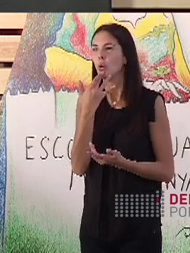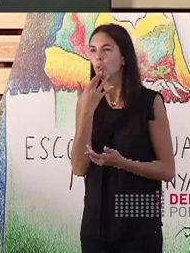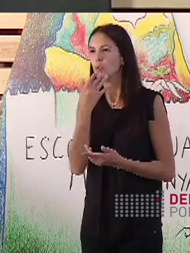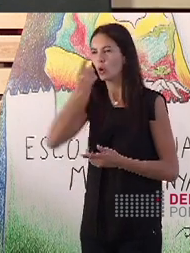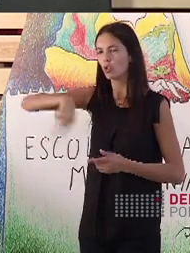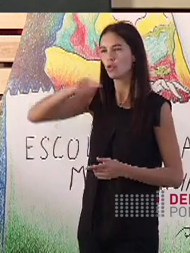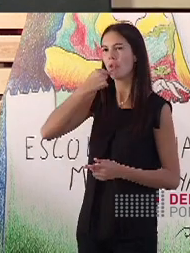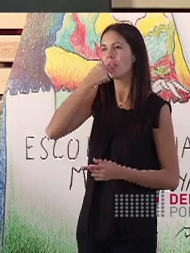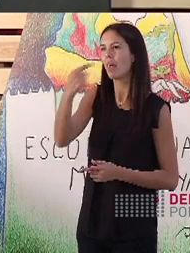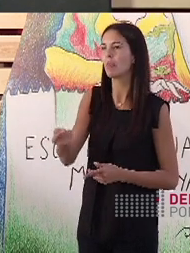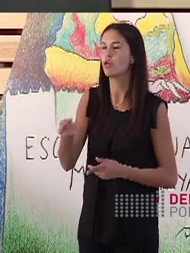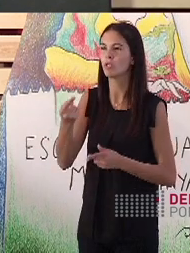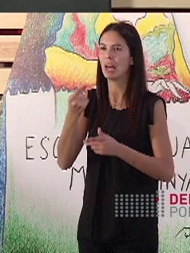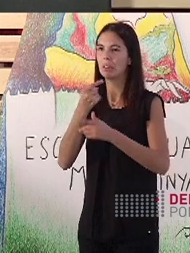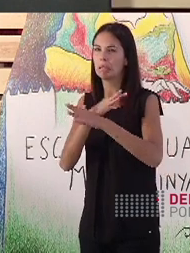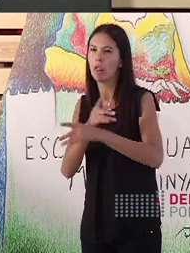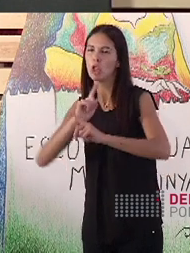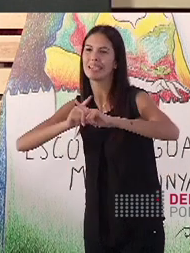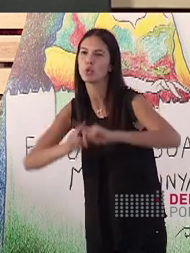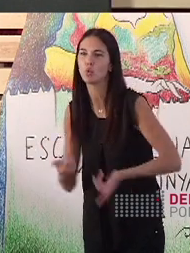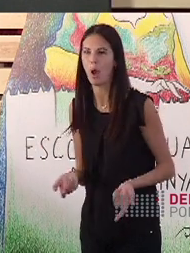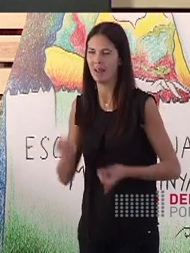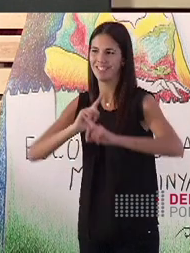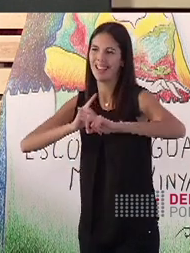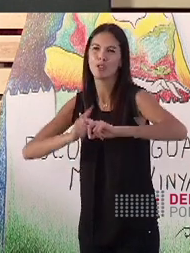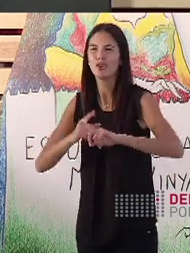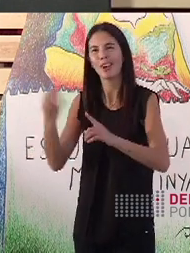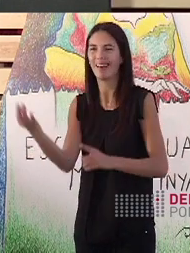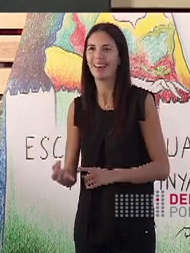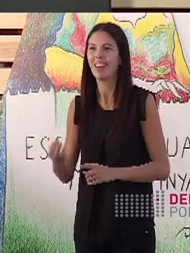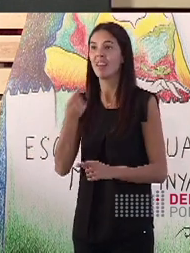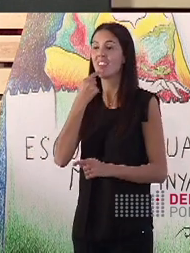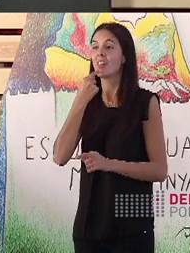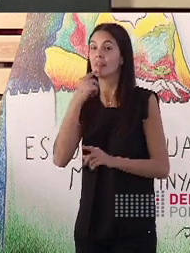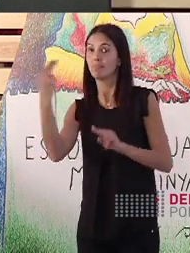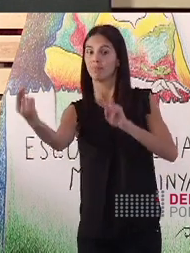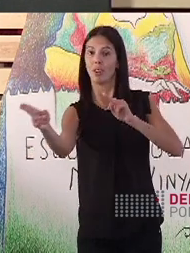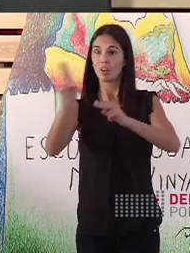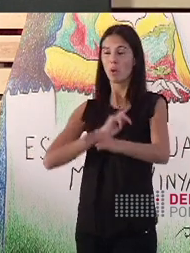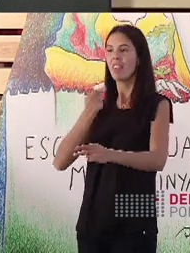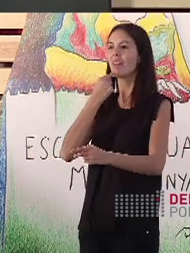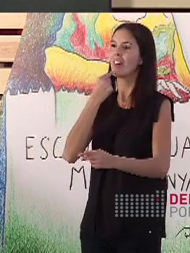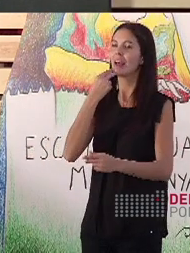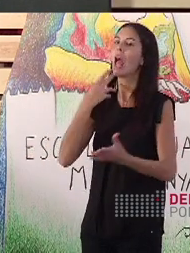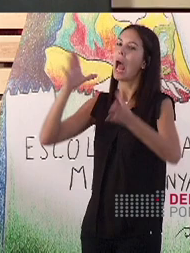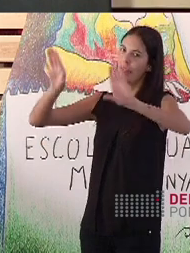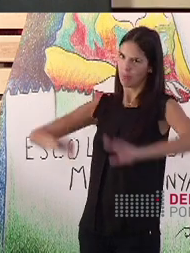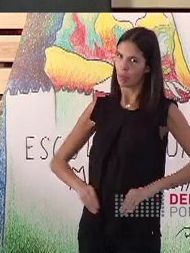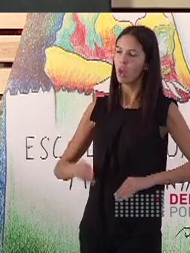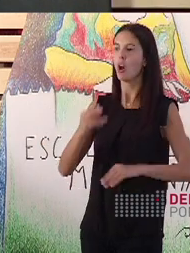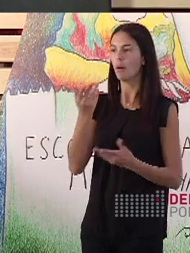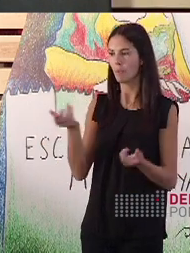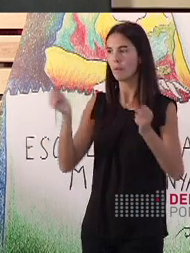que podamos decir que es una relación sexual, ¿no? Para que sea sexo. Consentimiento, ya lo tienen como ya nos lo han dicho 500